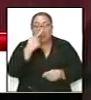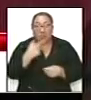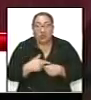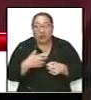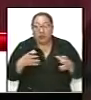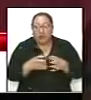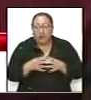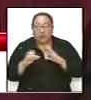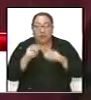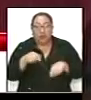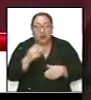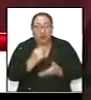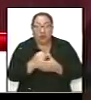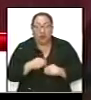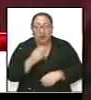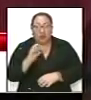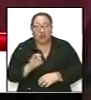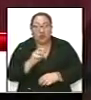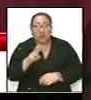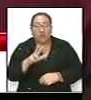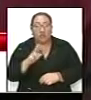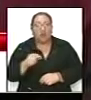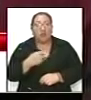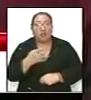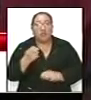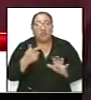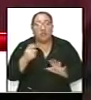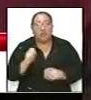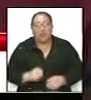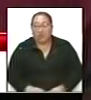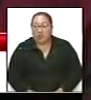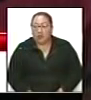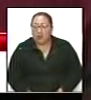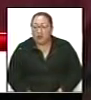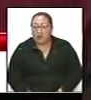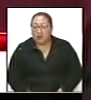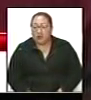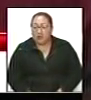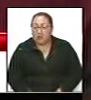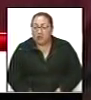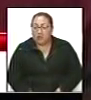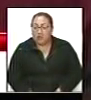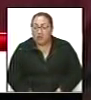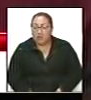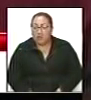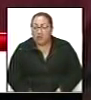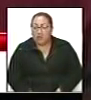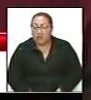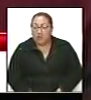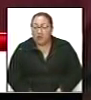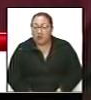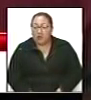deberíamos discutir si está aprobado o no está aprobado es 23.470 galones. Pero, ¿qué dice la acusación?